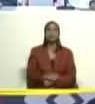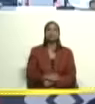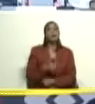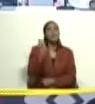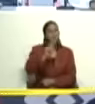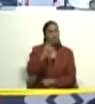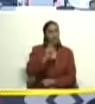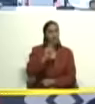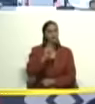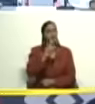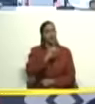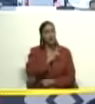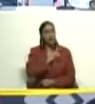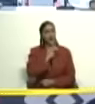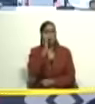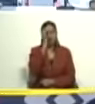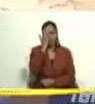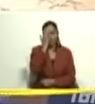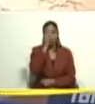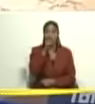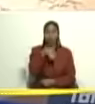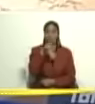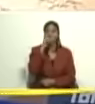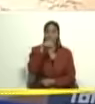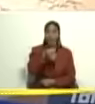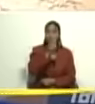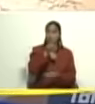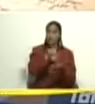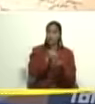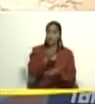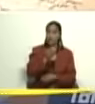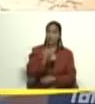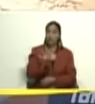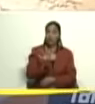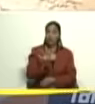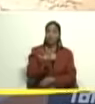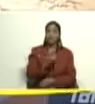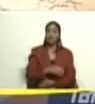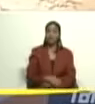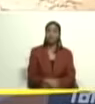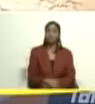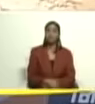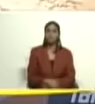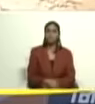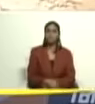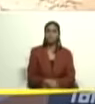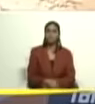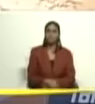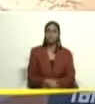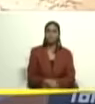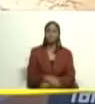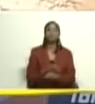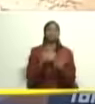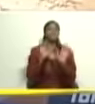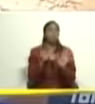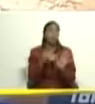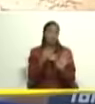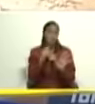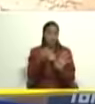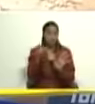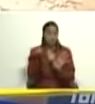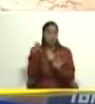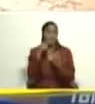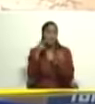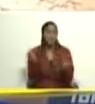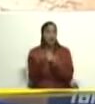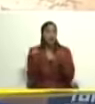de enero, febrero de 2024, a pesar de lo que dice la agencia Bloomberg en